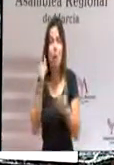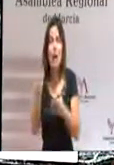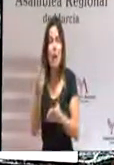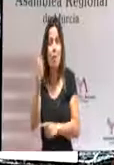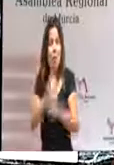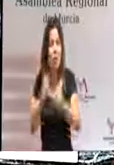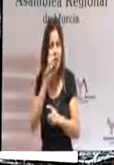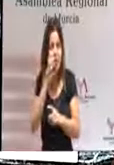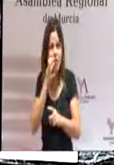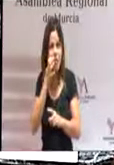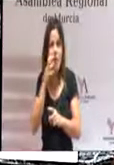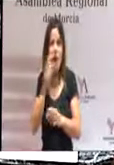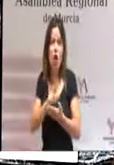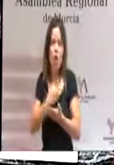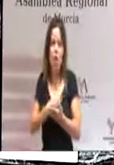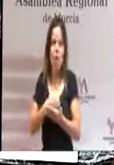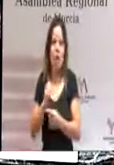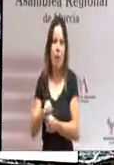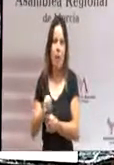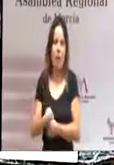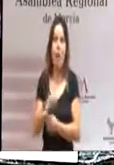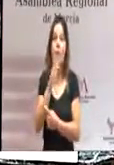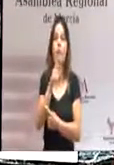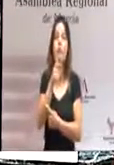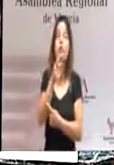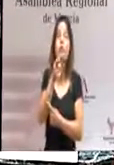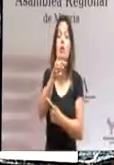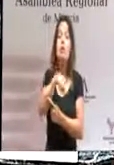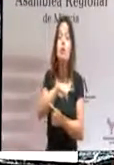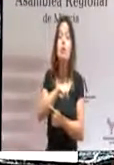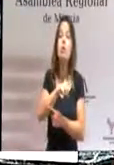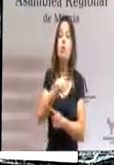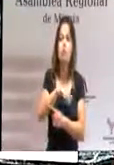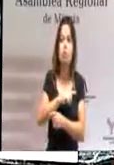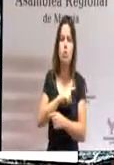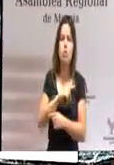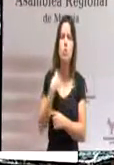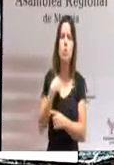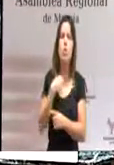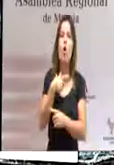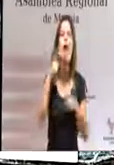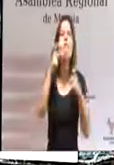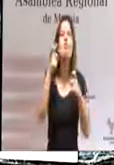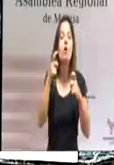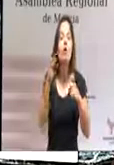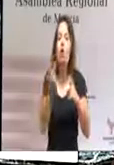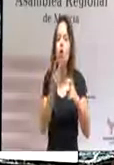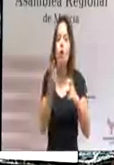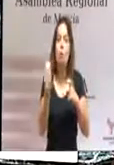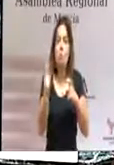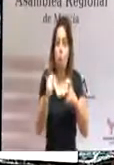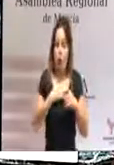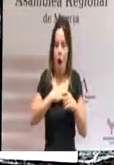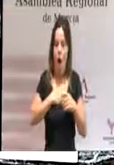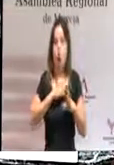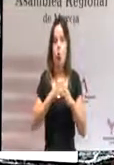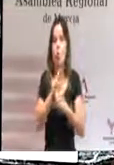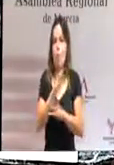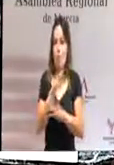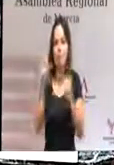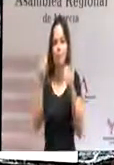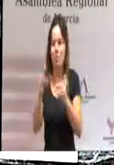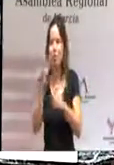de la región de Murcia, que es lo que hemos, en lo que hemos centrado nuestros esfuerzos desde el Partido Popular. Nos